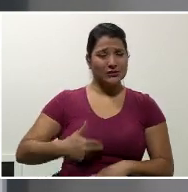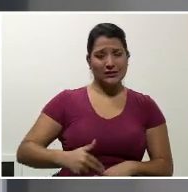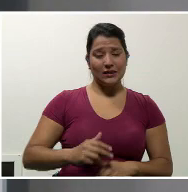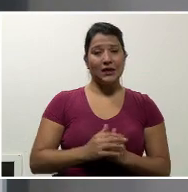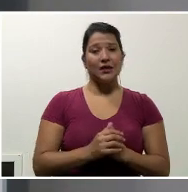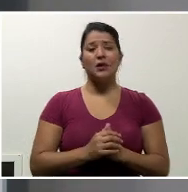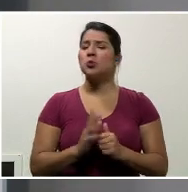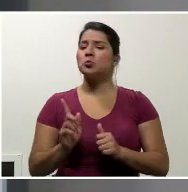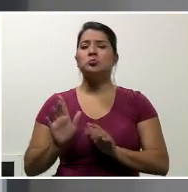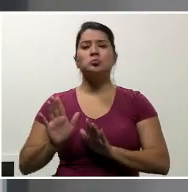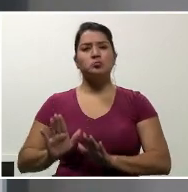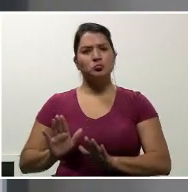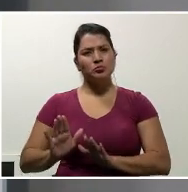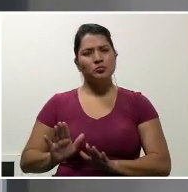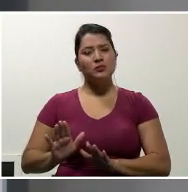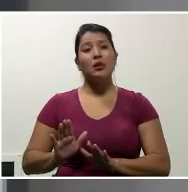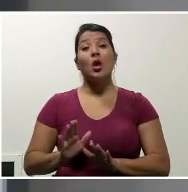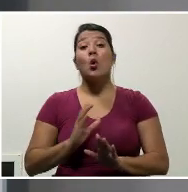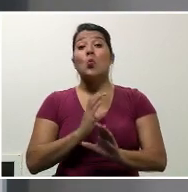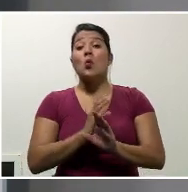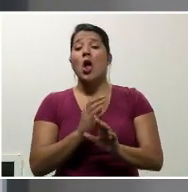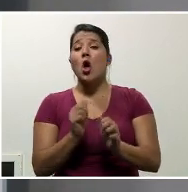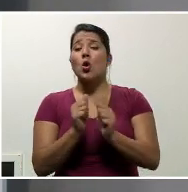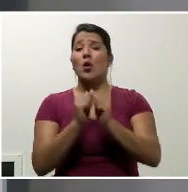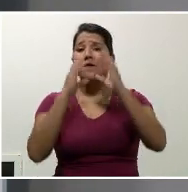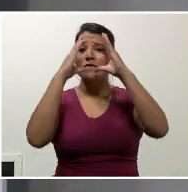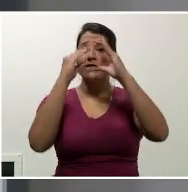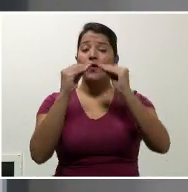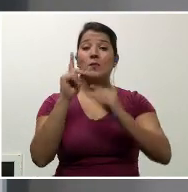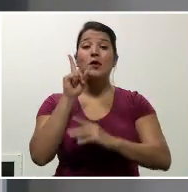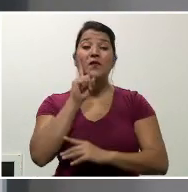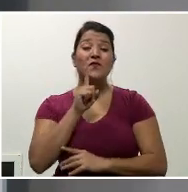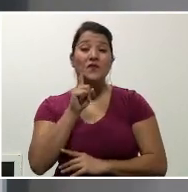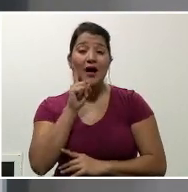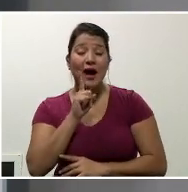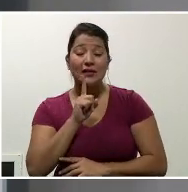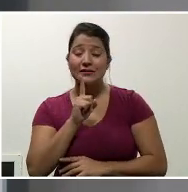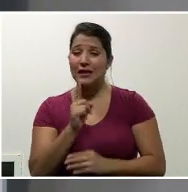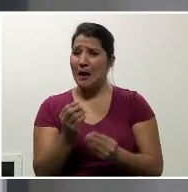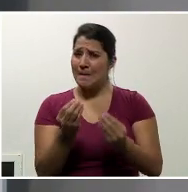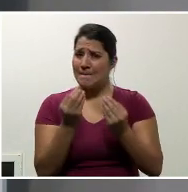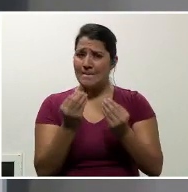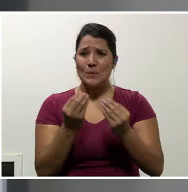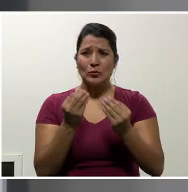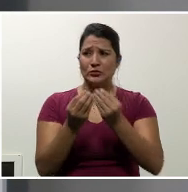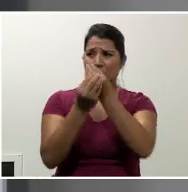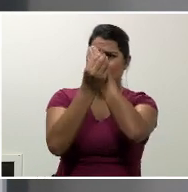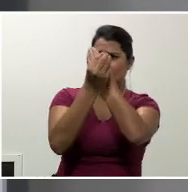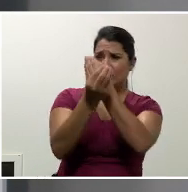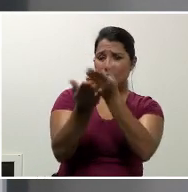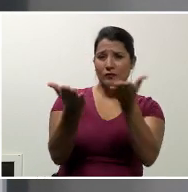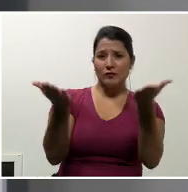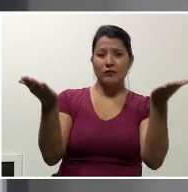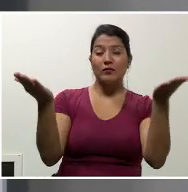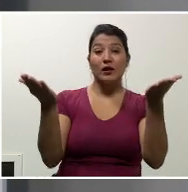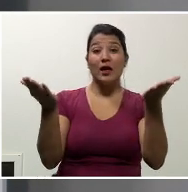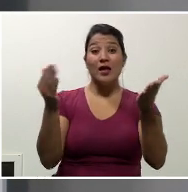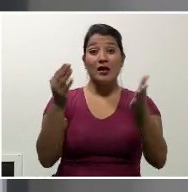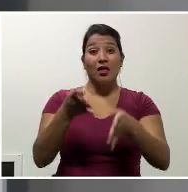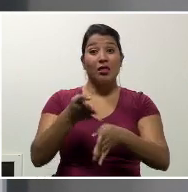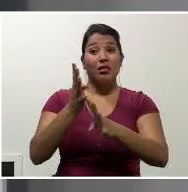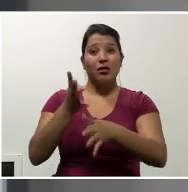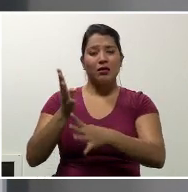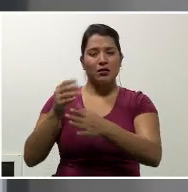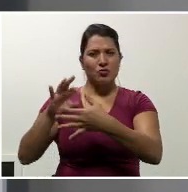con las informaciones falsas. Hay muchísimas informaciones que se transmiten a través de redes sociales